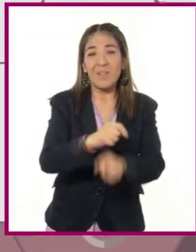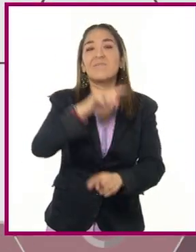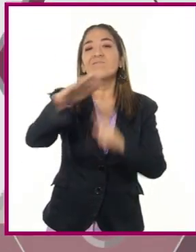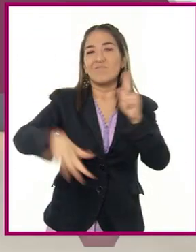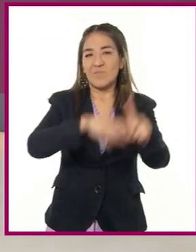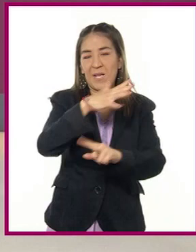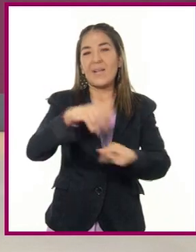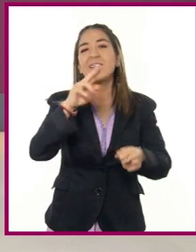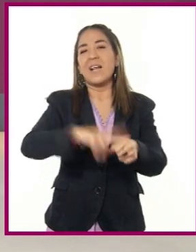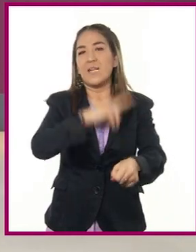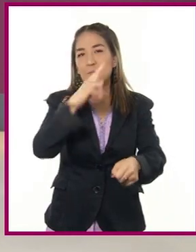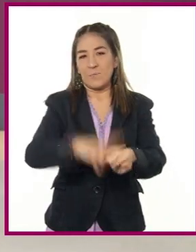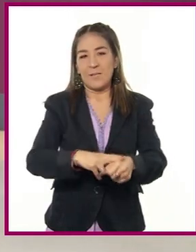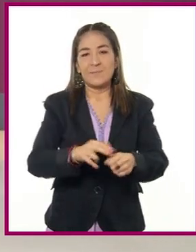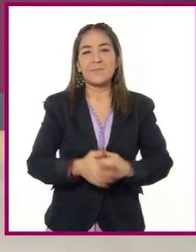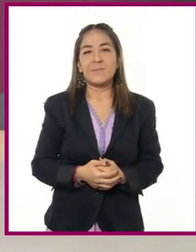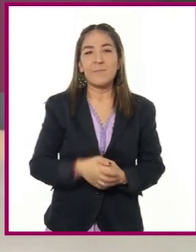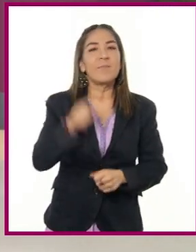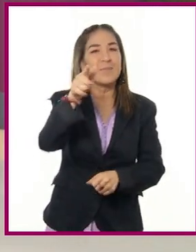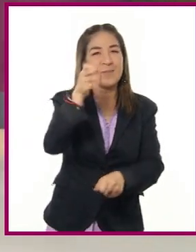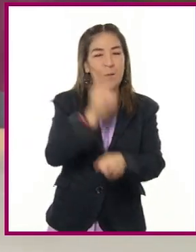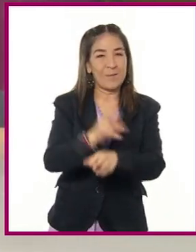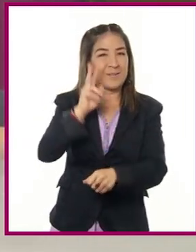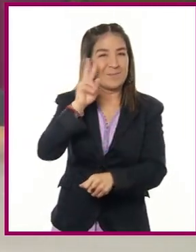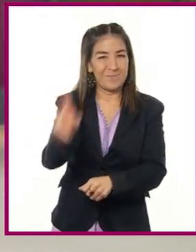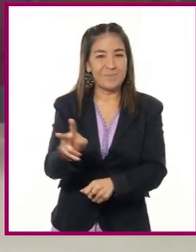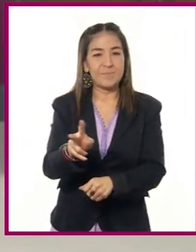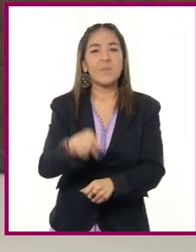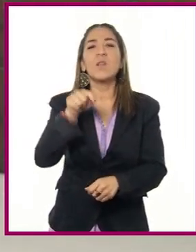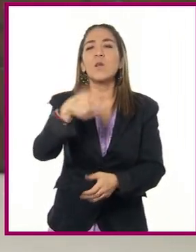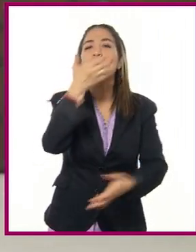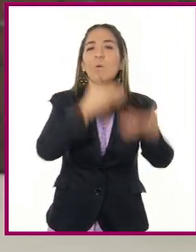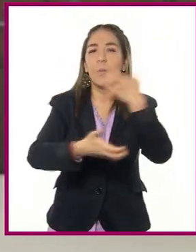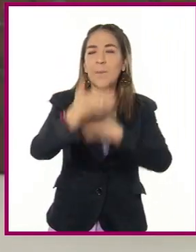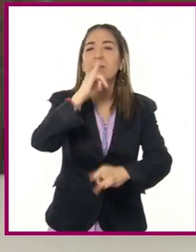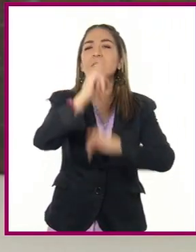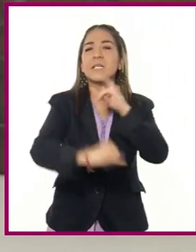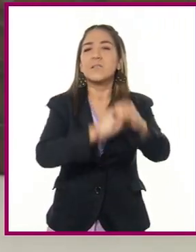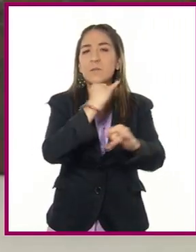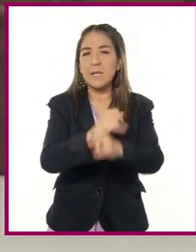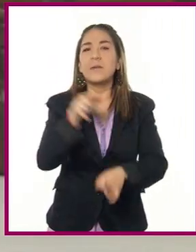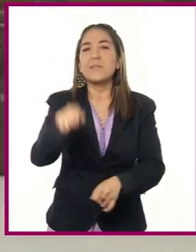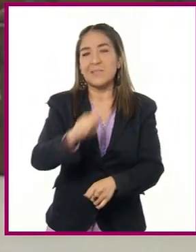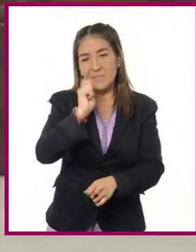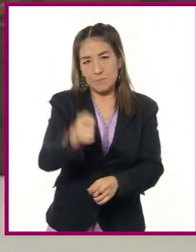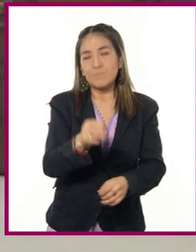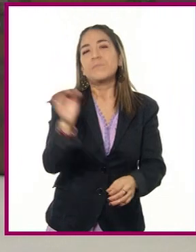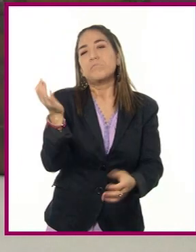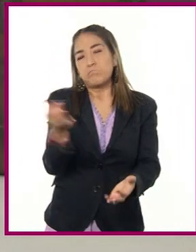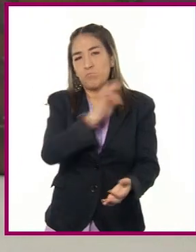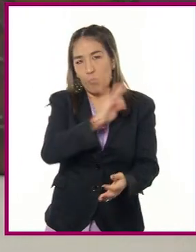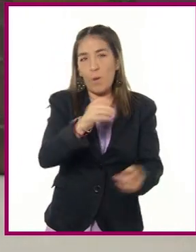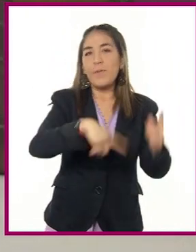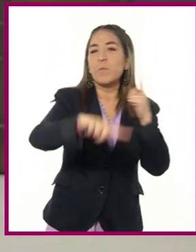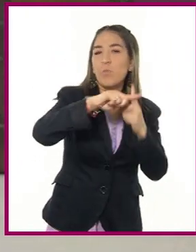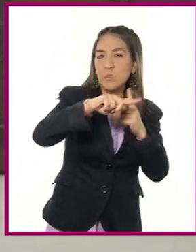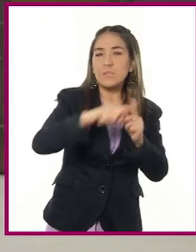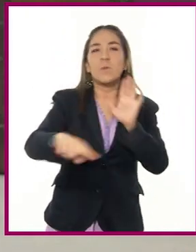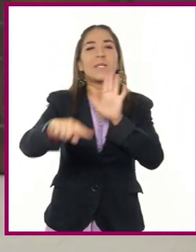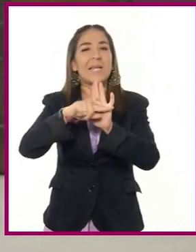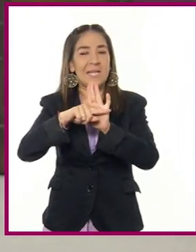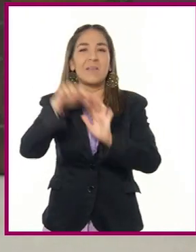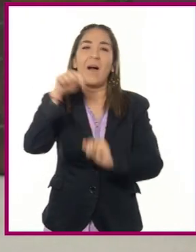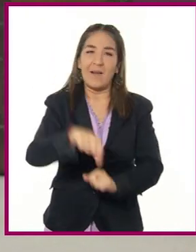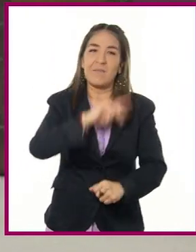naturales. Como vieron y escucharon, el comercio internacional tiene efectos positivos y negativos en un